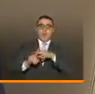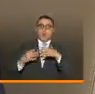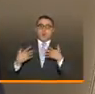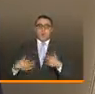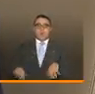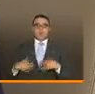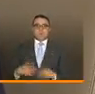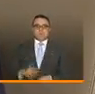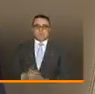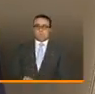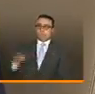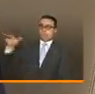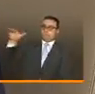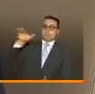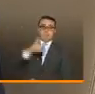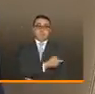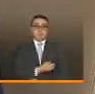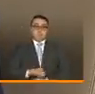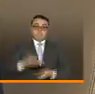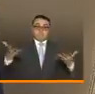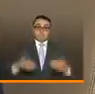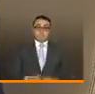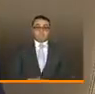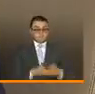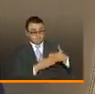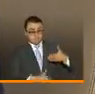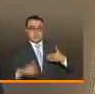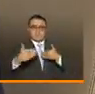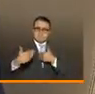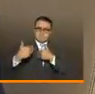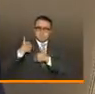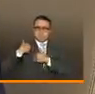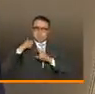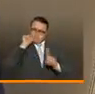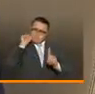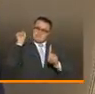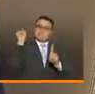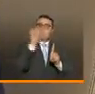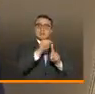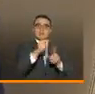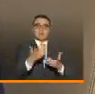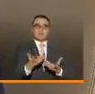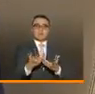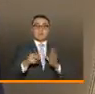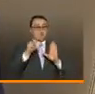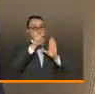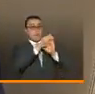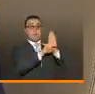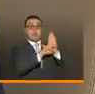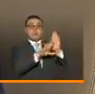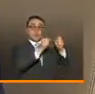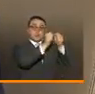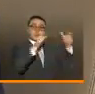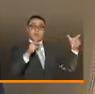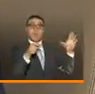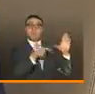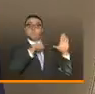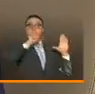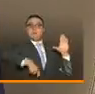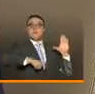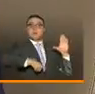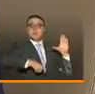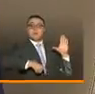Evidentemente esto es una tarea, esto es un propósito, esto tiene que ser una política de Estado, esto tiene que ser